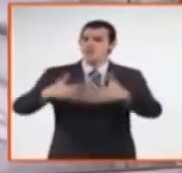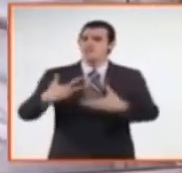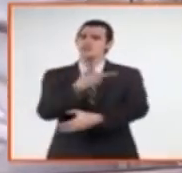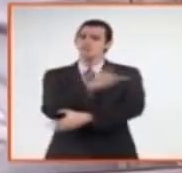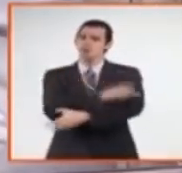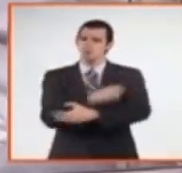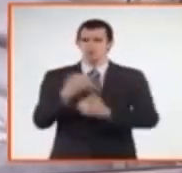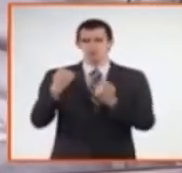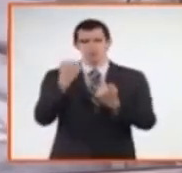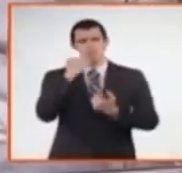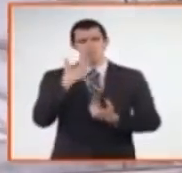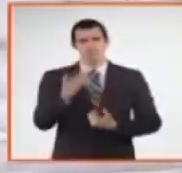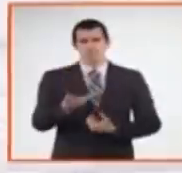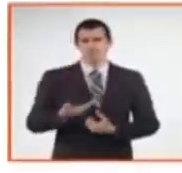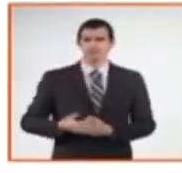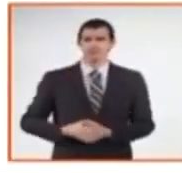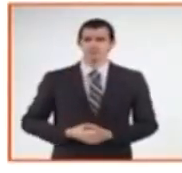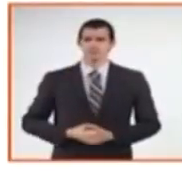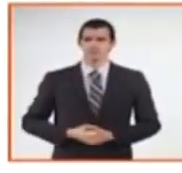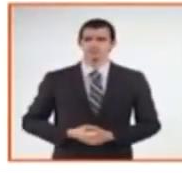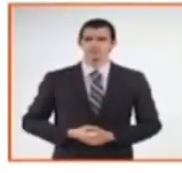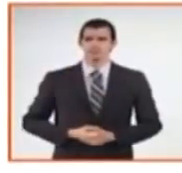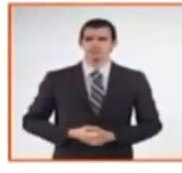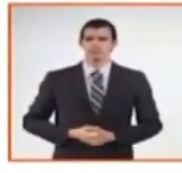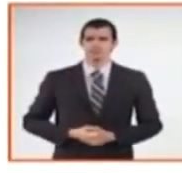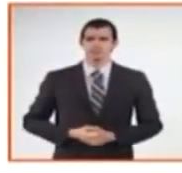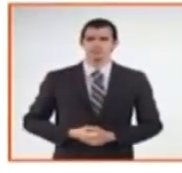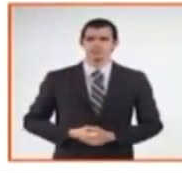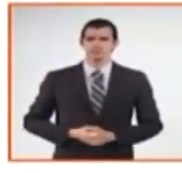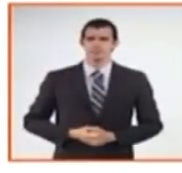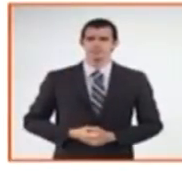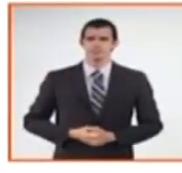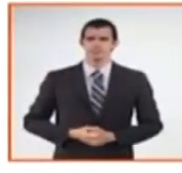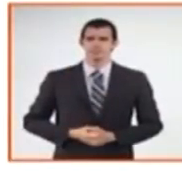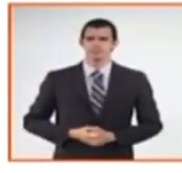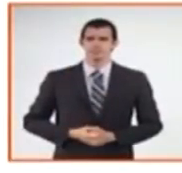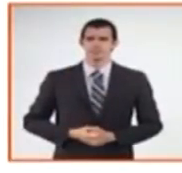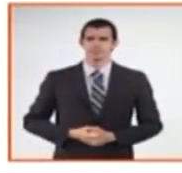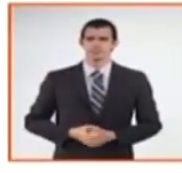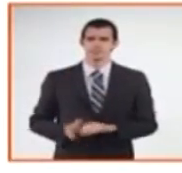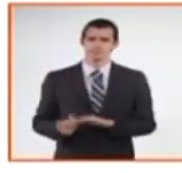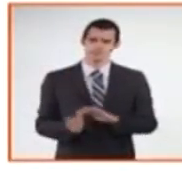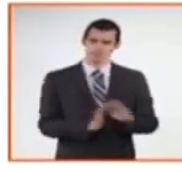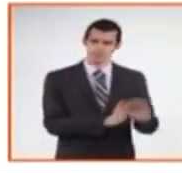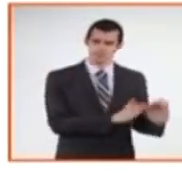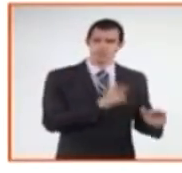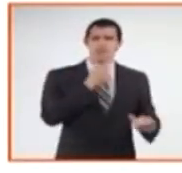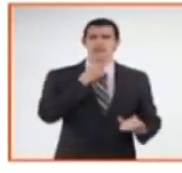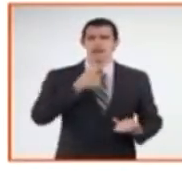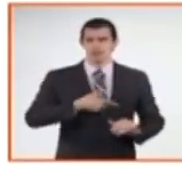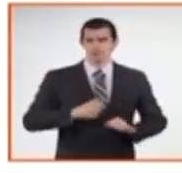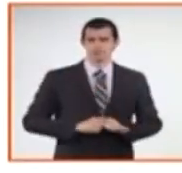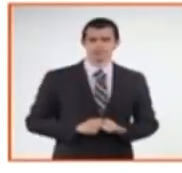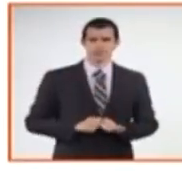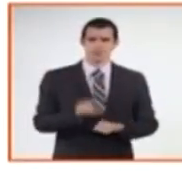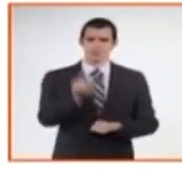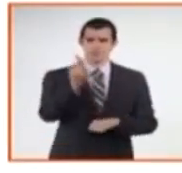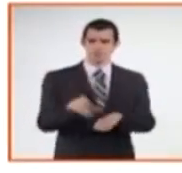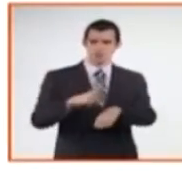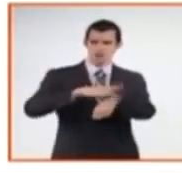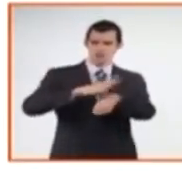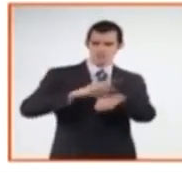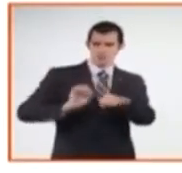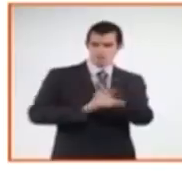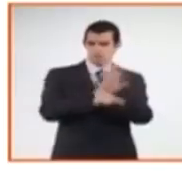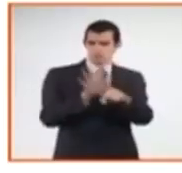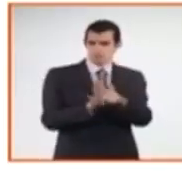fue aceptado en el estudio fase 1 en compareciente en una de las revistas la familia lancet que es